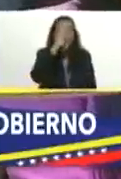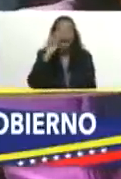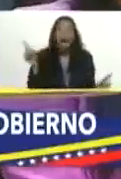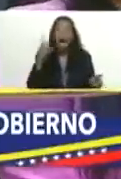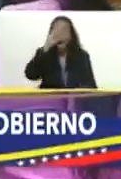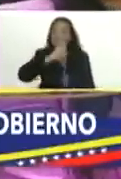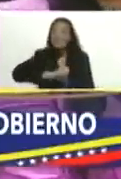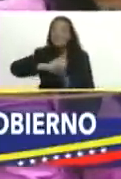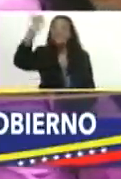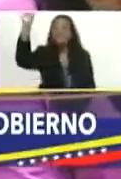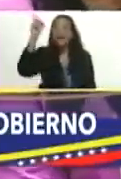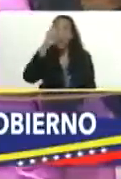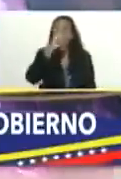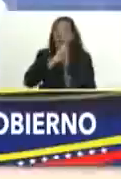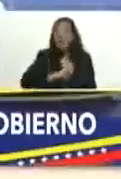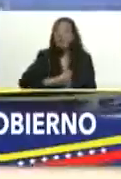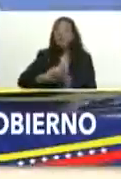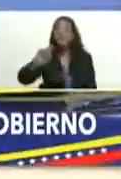aniversario. Quiero